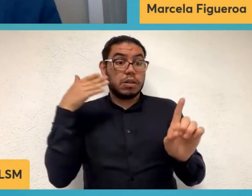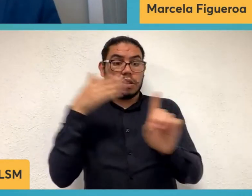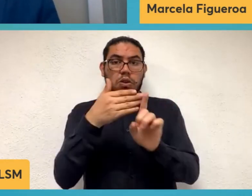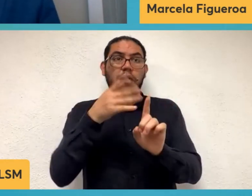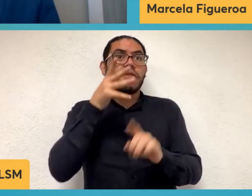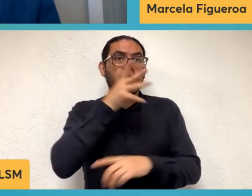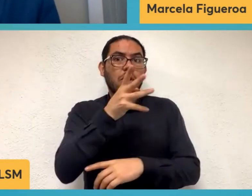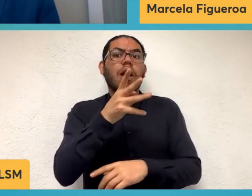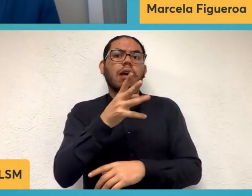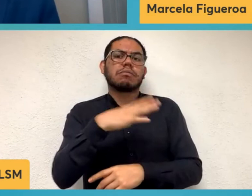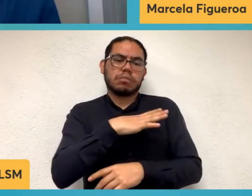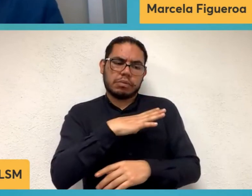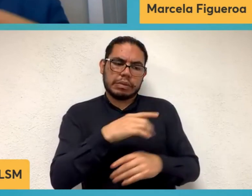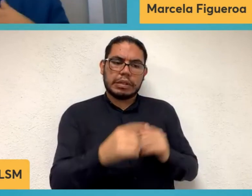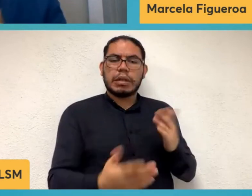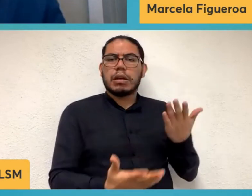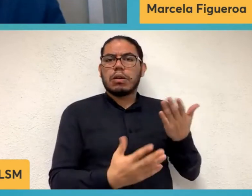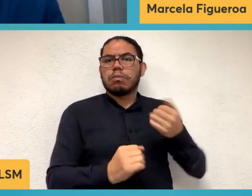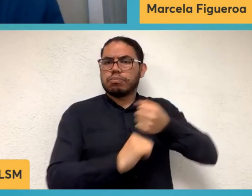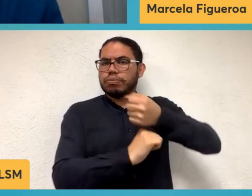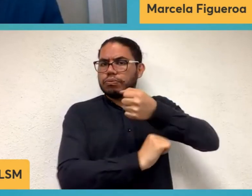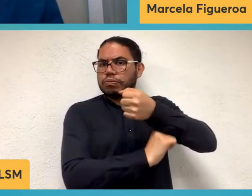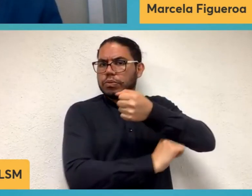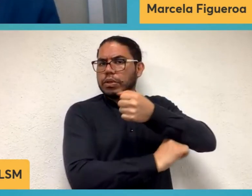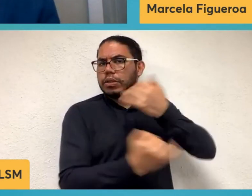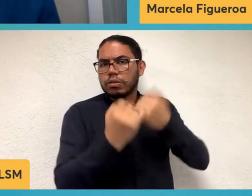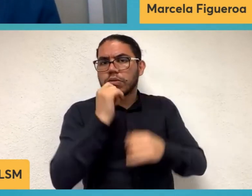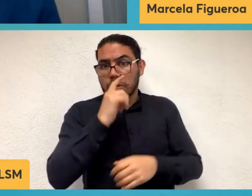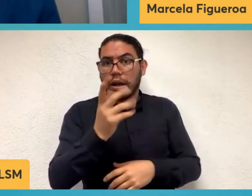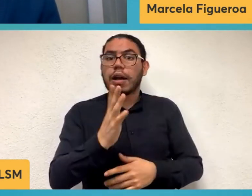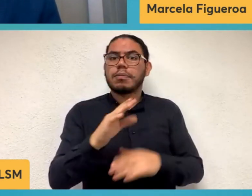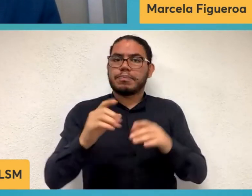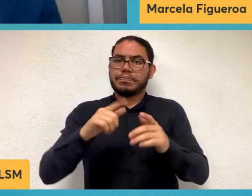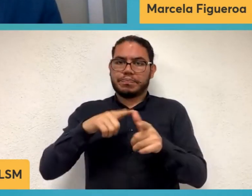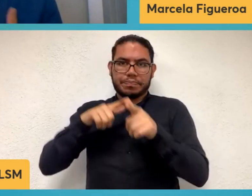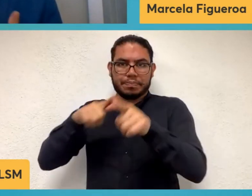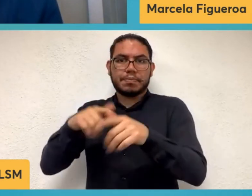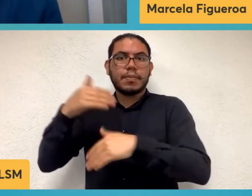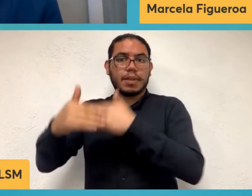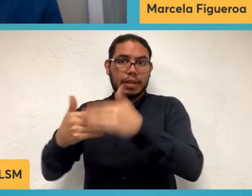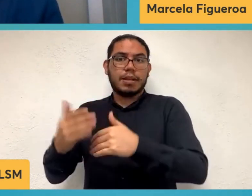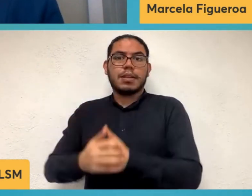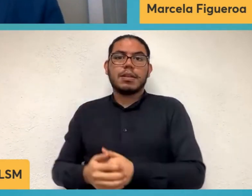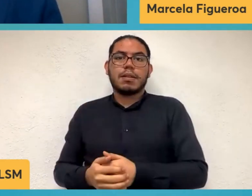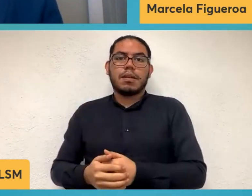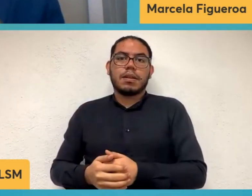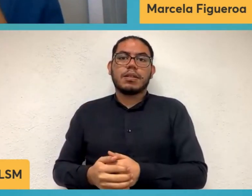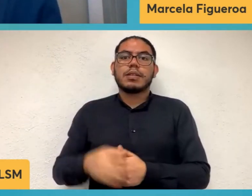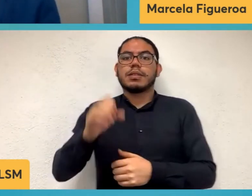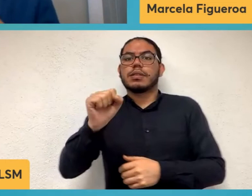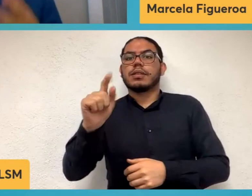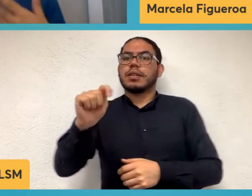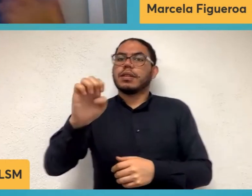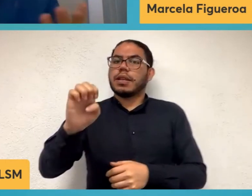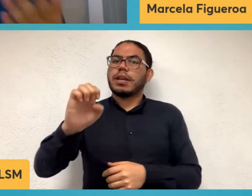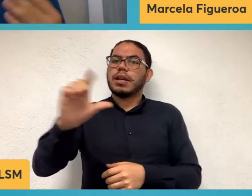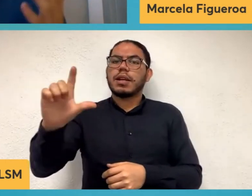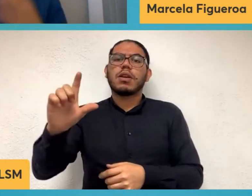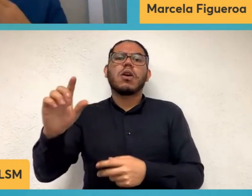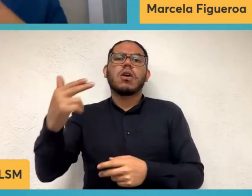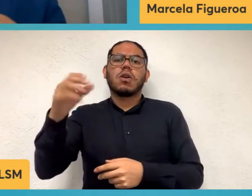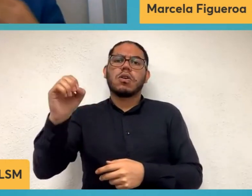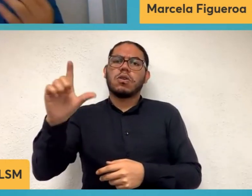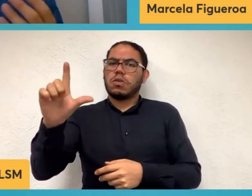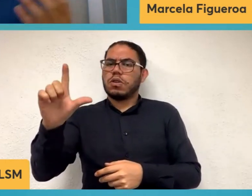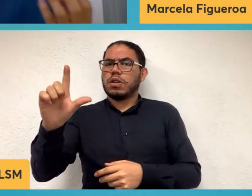bastante cuerpo. El siguiente, claramente nos lo dijo Gabriela y muy bien, los stakeholders, que por cierto en los comentarios decían